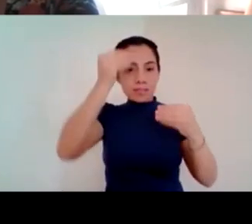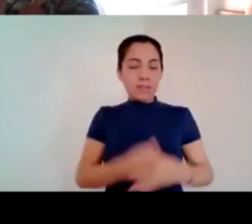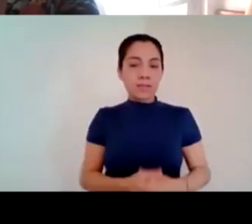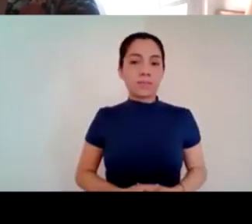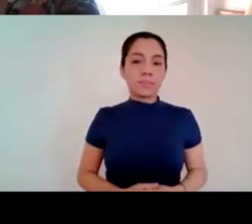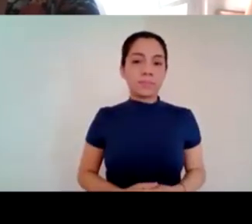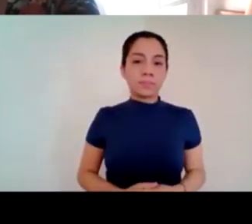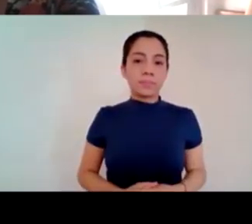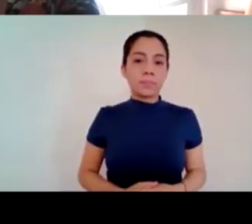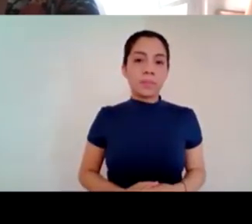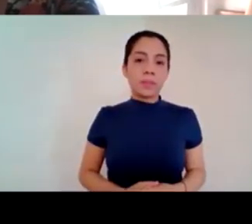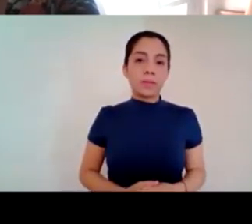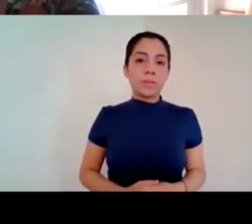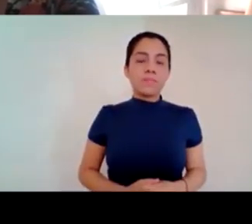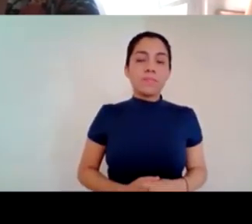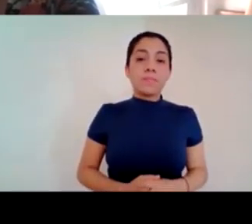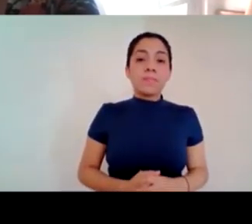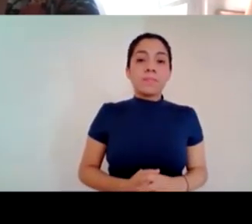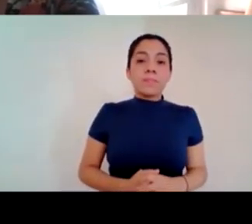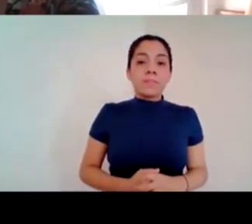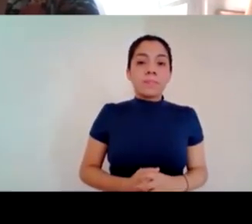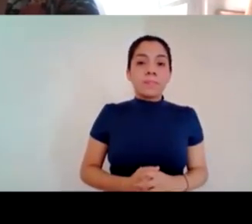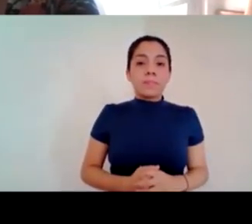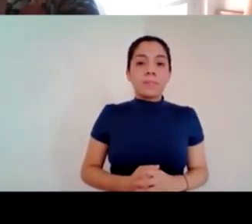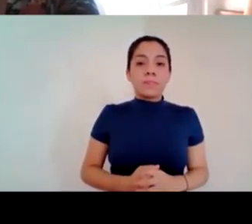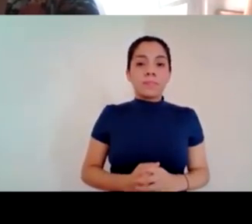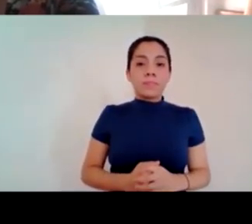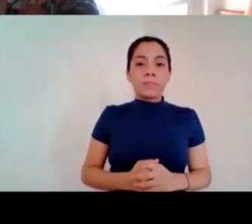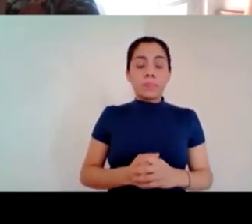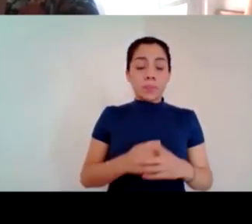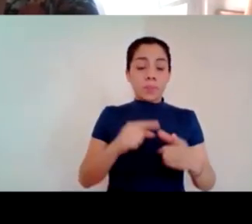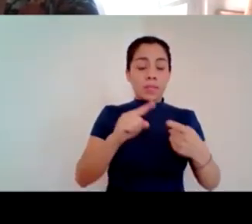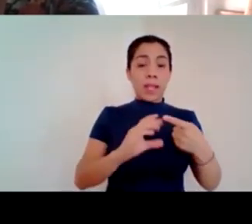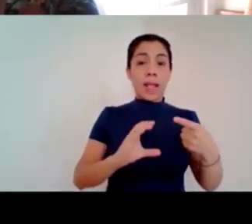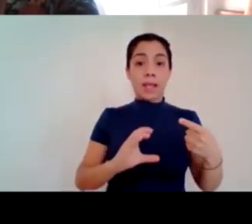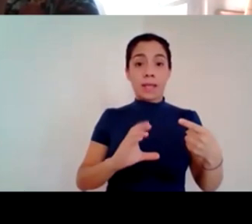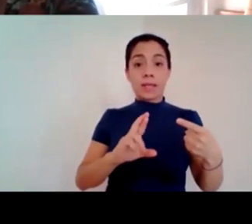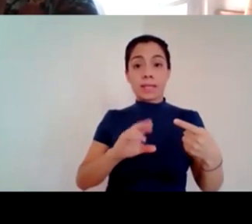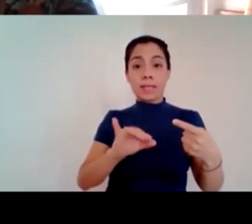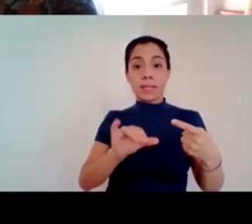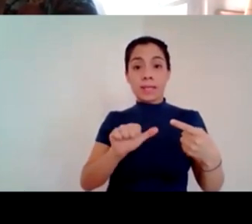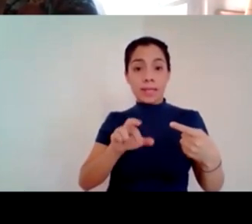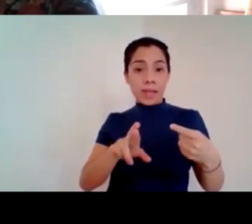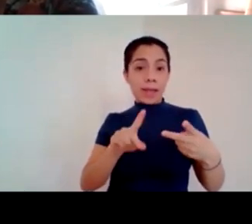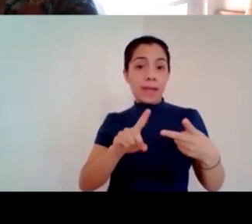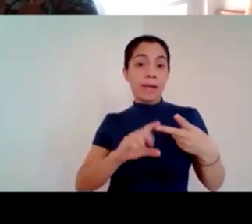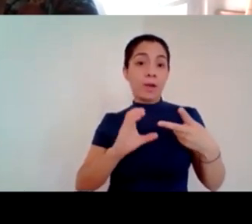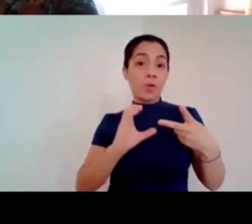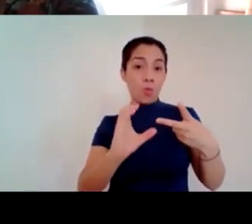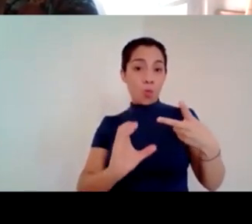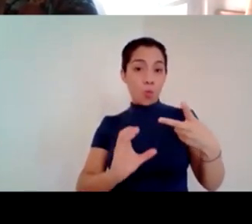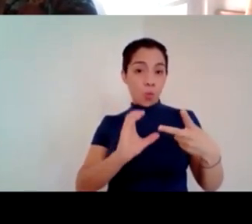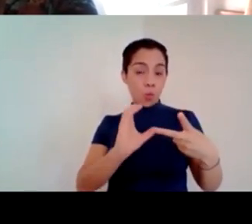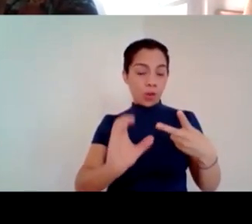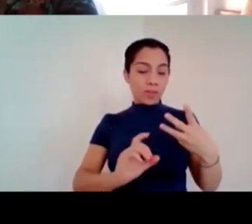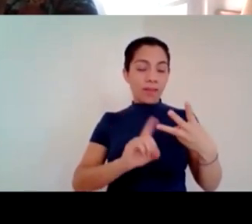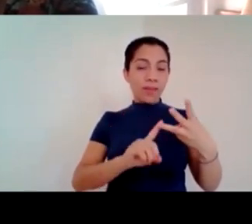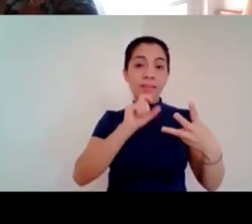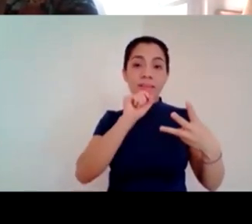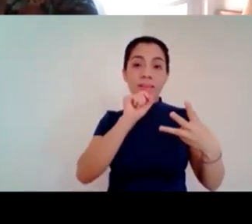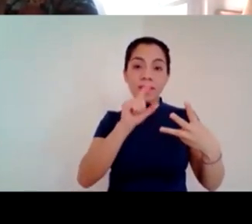no basta criar como cuidar sino como cultivar en el campo rural en el mundo